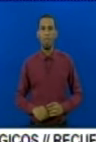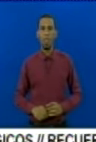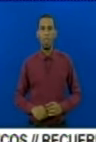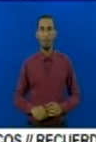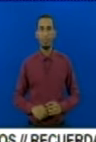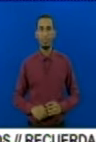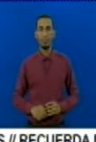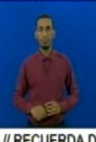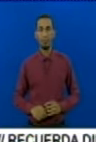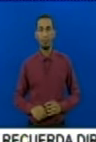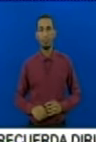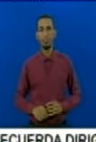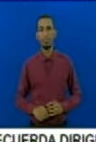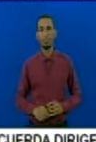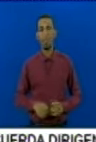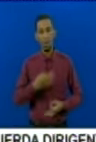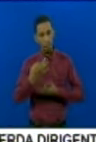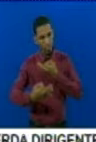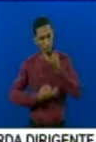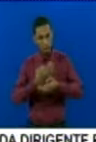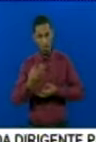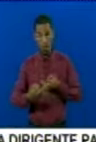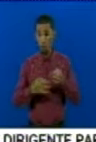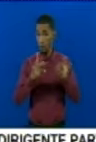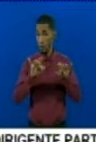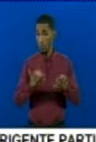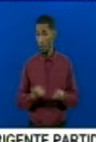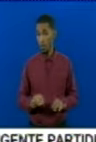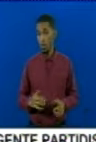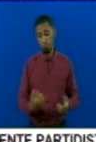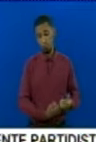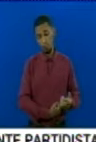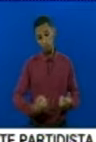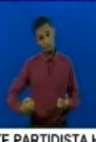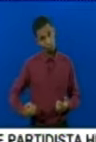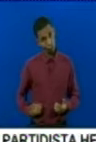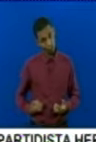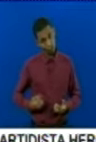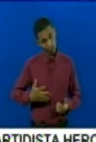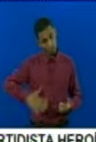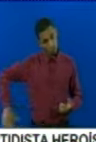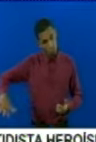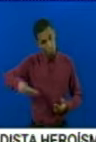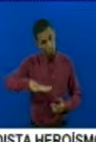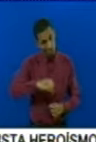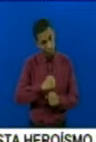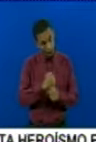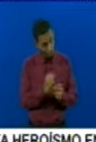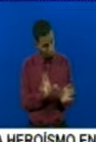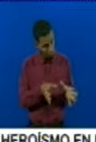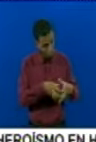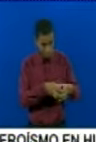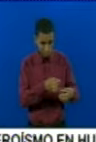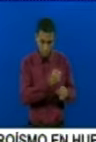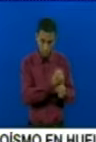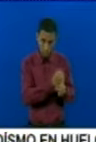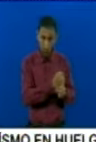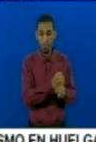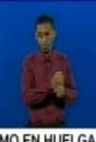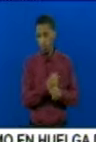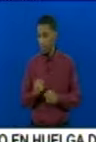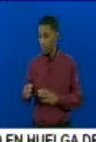un esfuerzo grande de todos los que participan en esta cadena, desde el puerto,